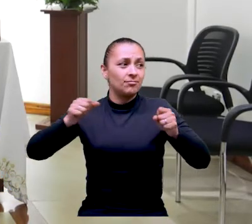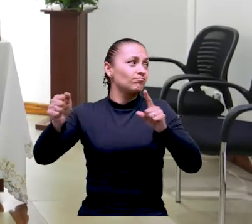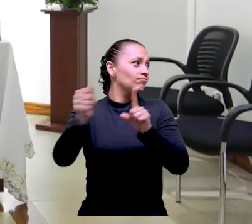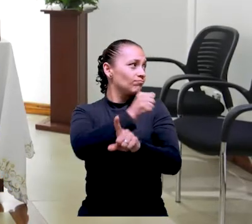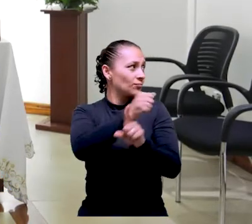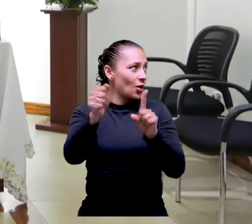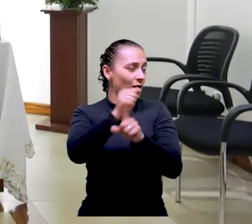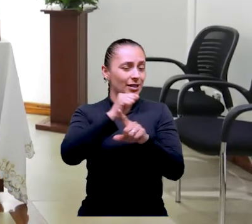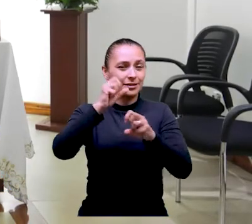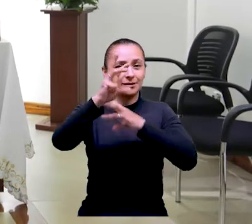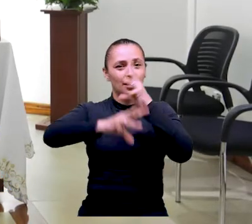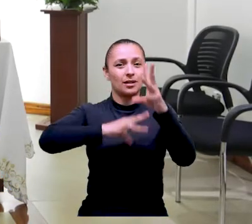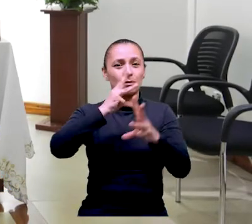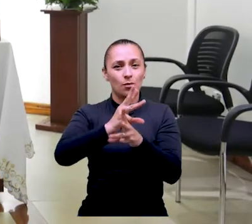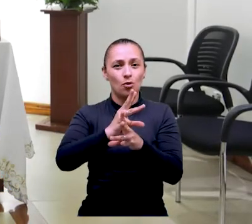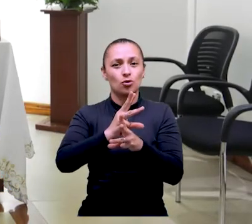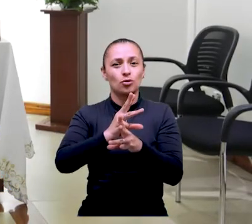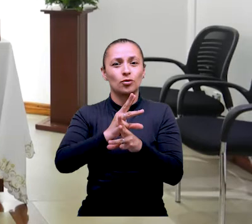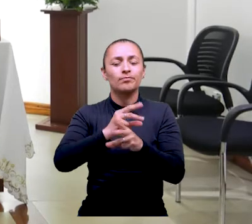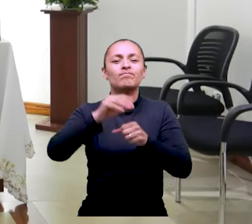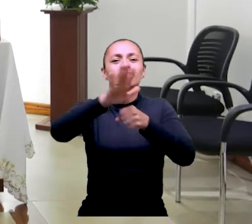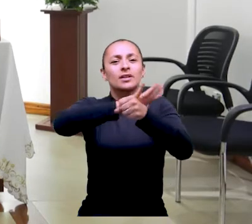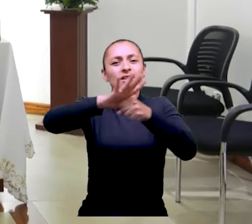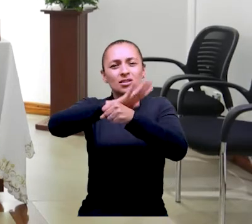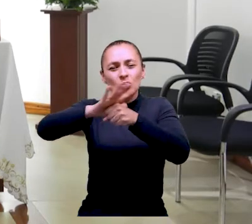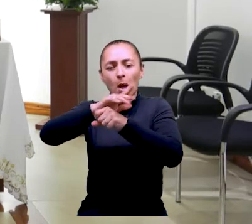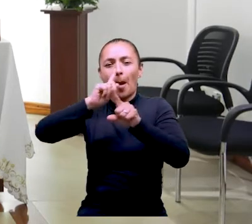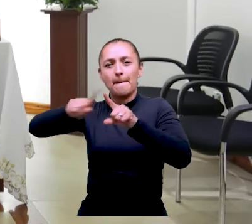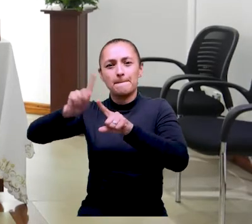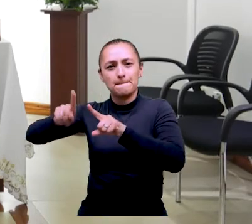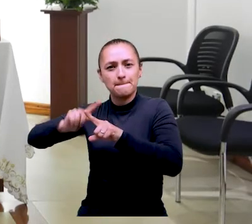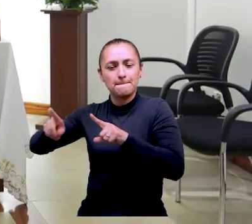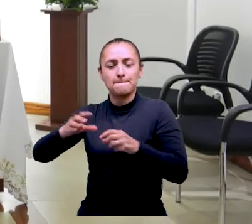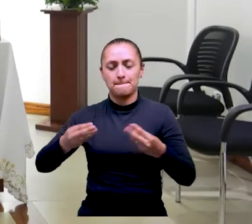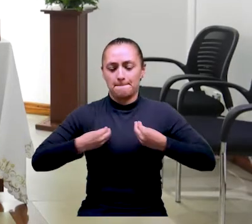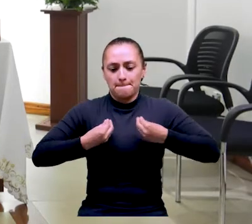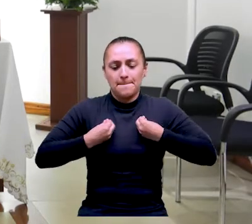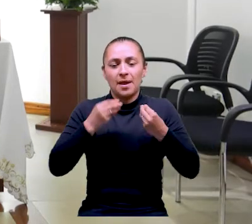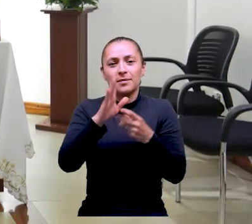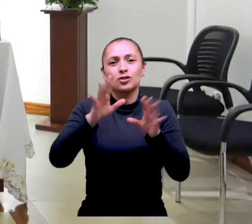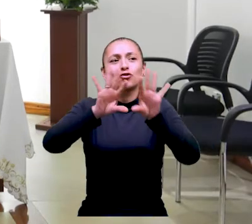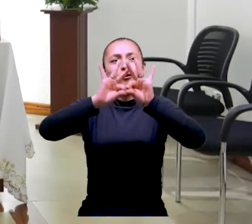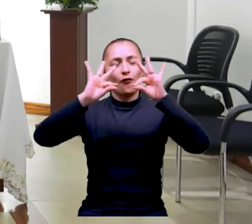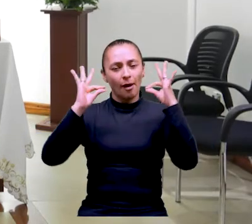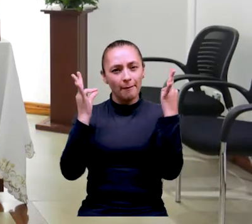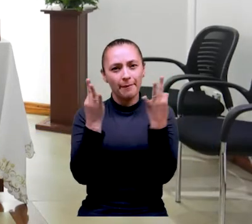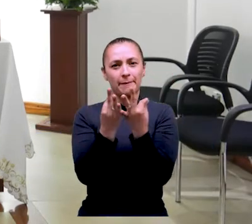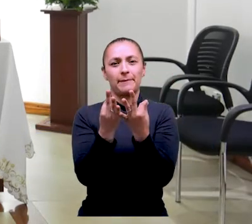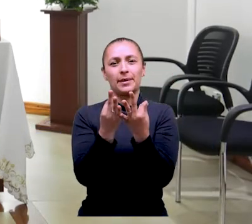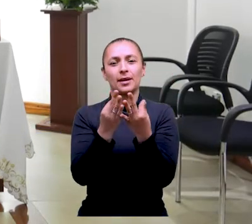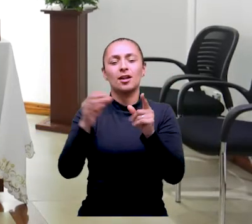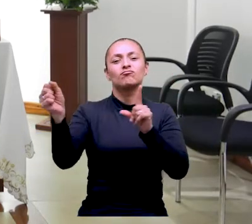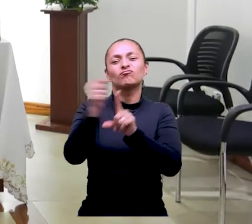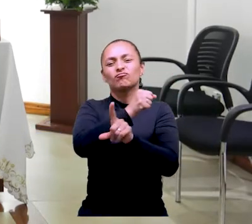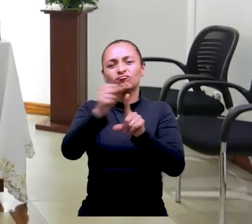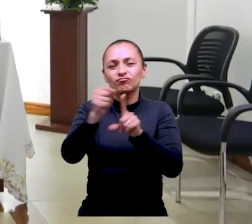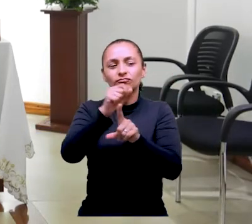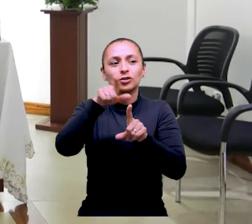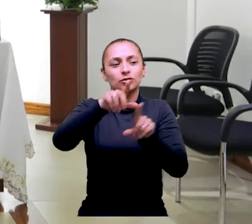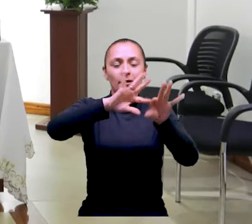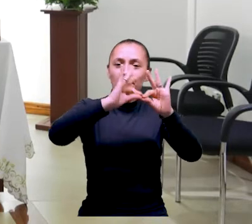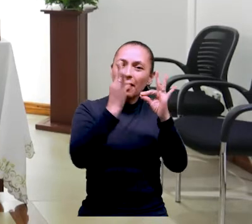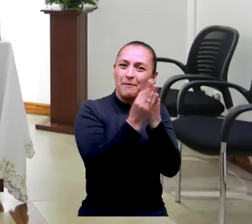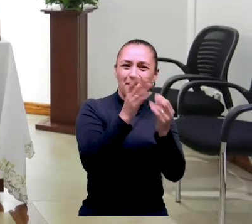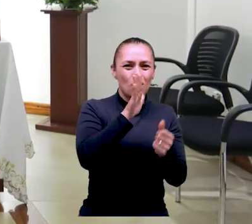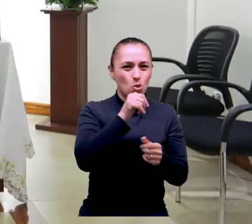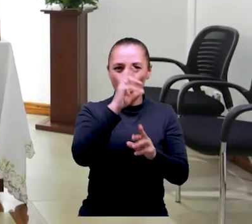ante tanta violencia que estamos viendo en el mundo ante tantas situaciones que estamos viviendo en nuestra